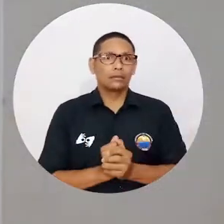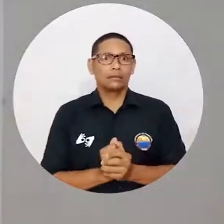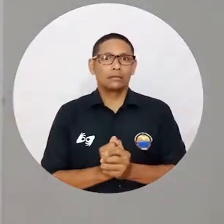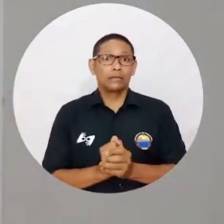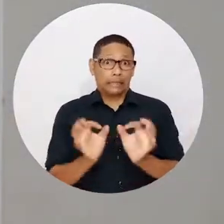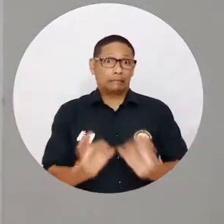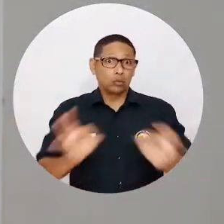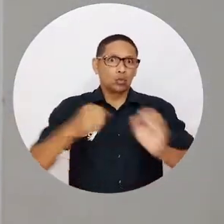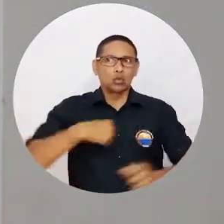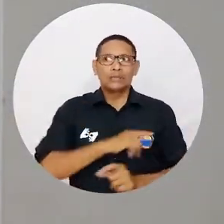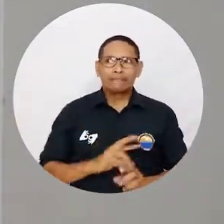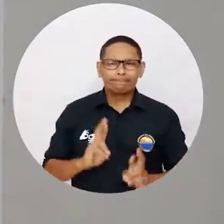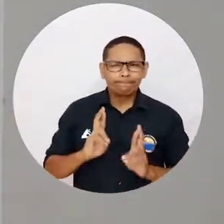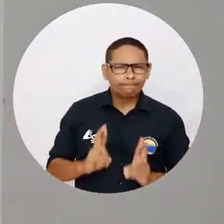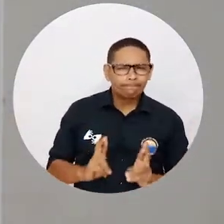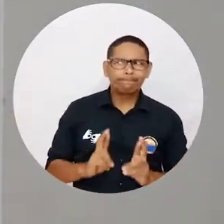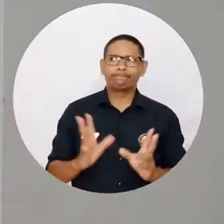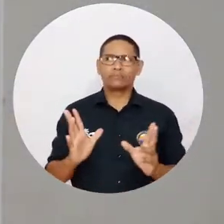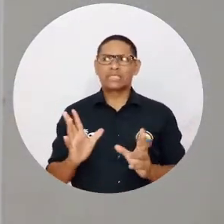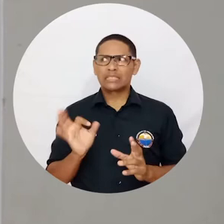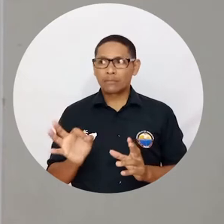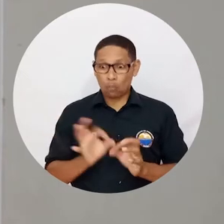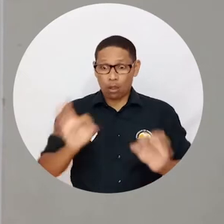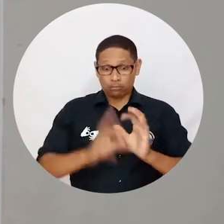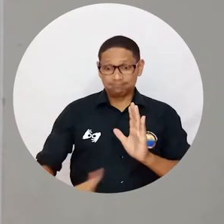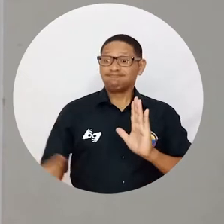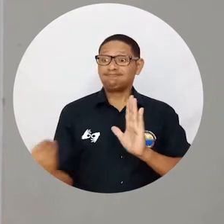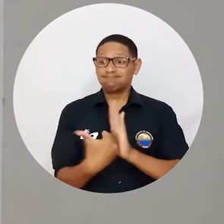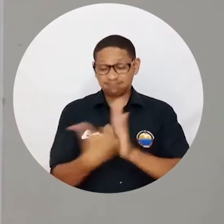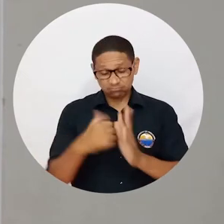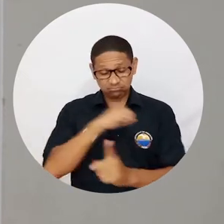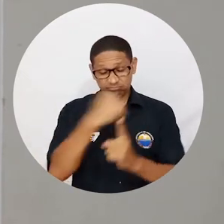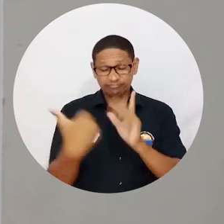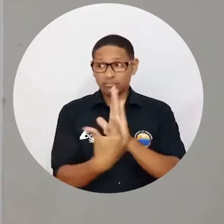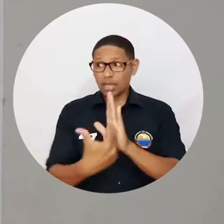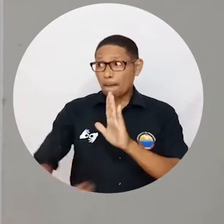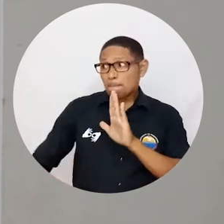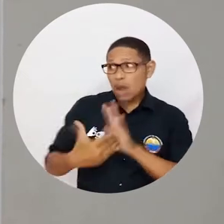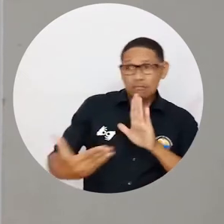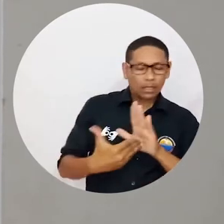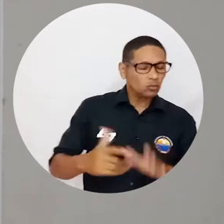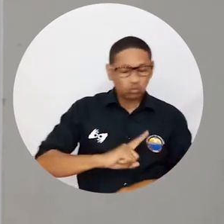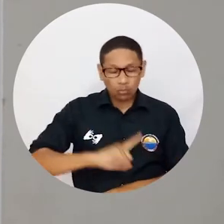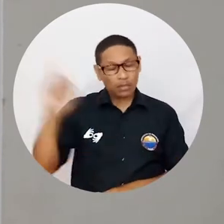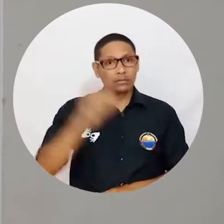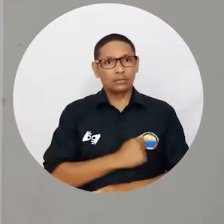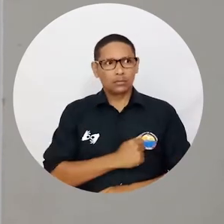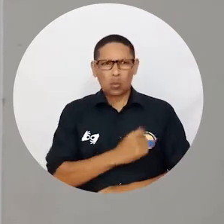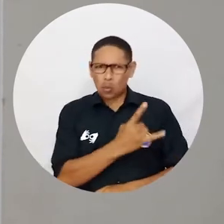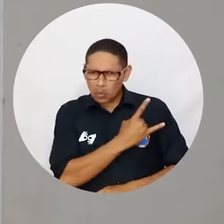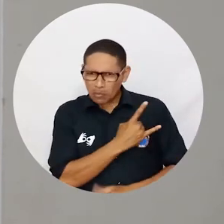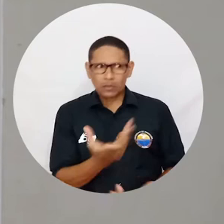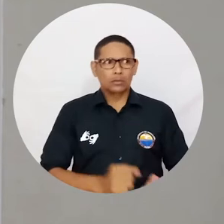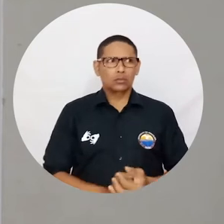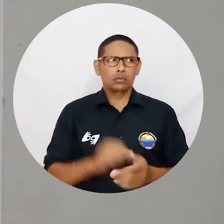que esto siente un precedente social y que esto no siga pasando con los líderes tanto